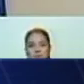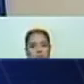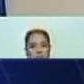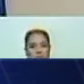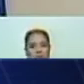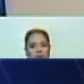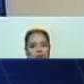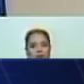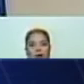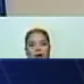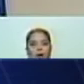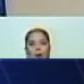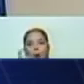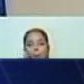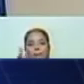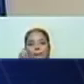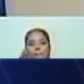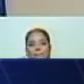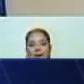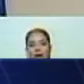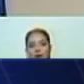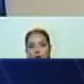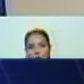ciudadanos Pedro Lupera,